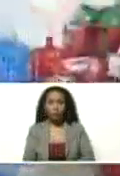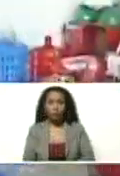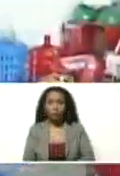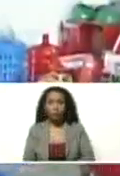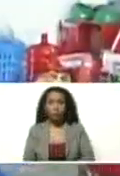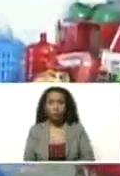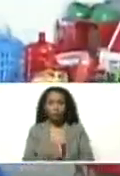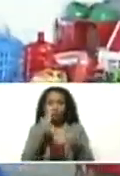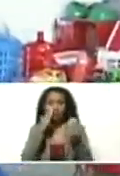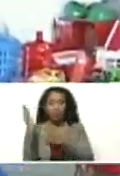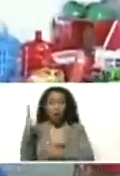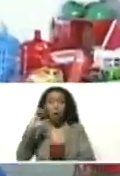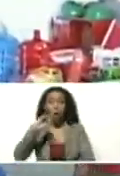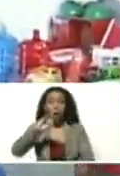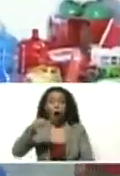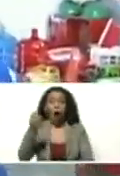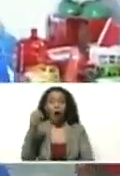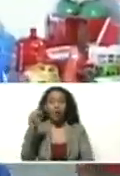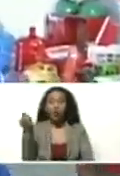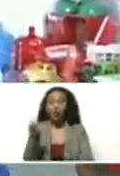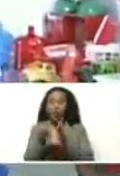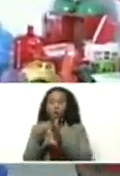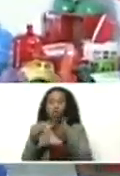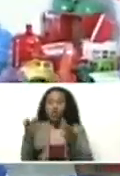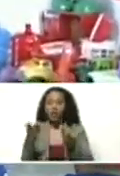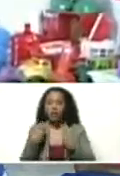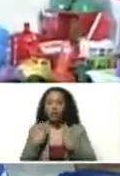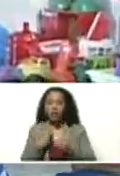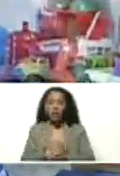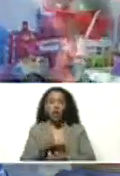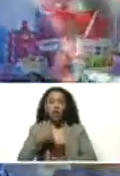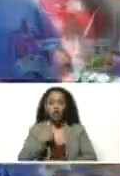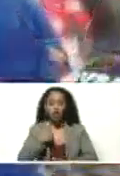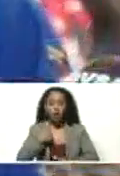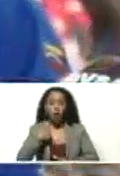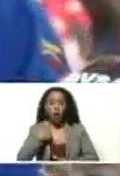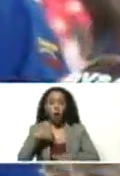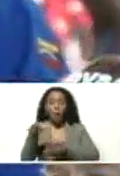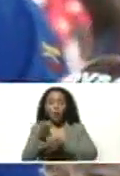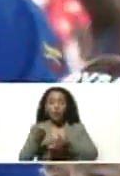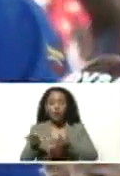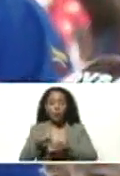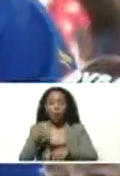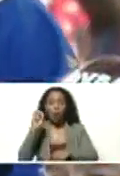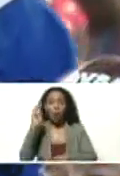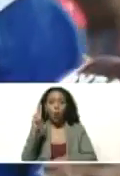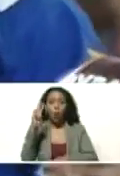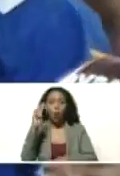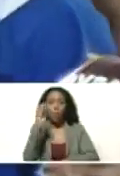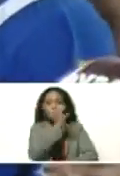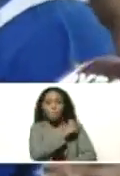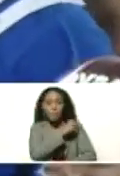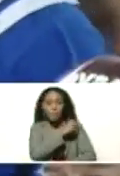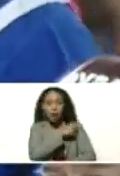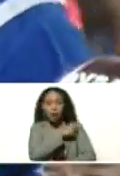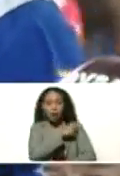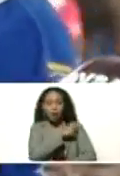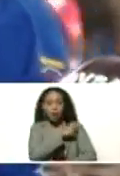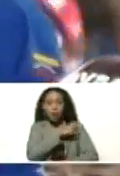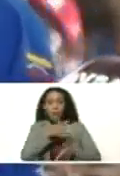Ojani, ¿de dónde eres tú, Ojani? Yo soy del municipio La Cañada de Urdaneta, donde nació el general. Cañada